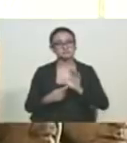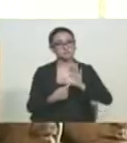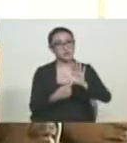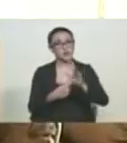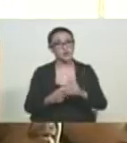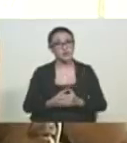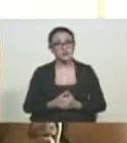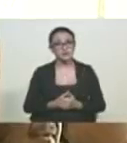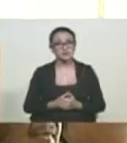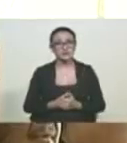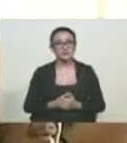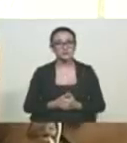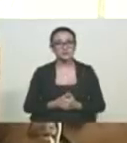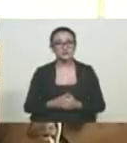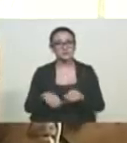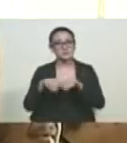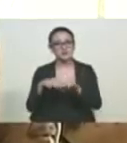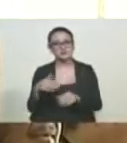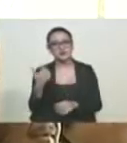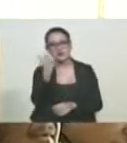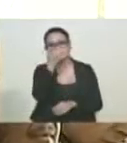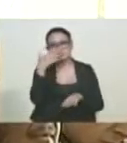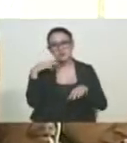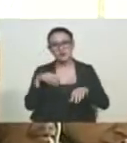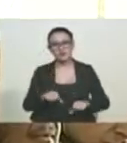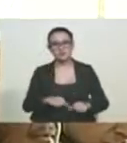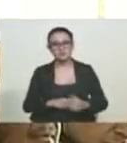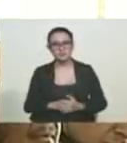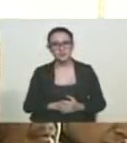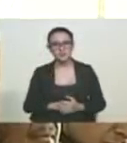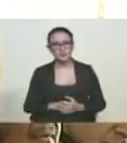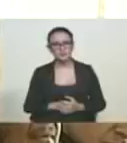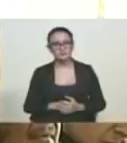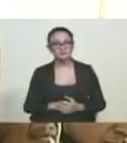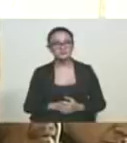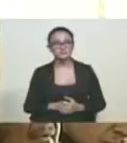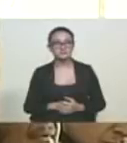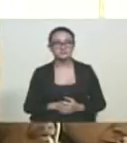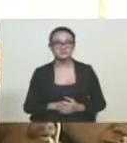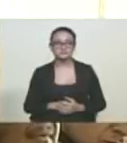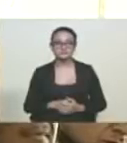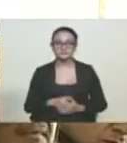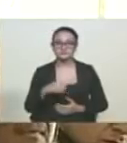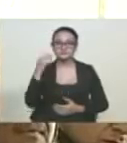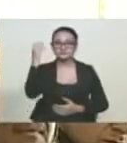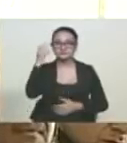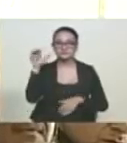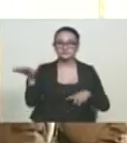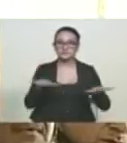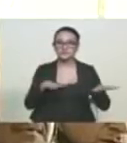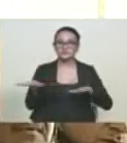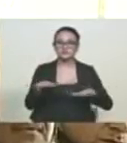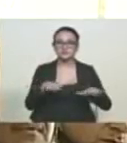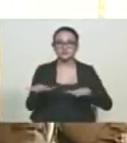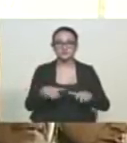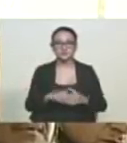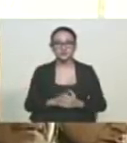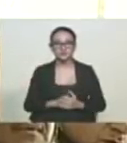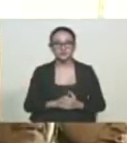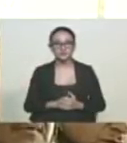demostrar con esta marcha al imperialismo es que tenemos la capacidad de movilización.